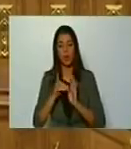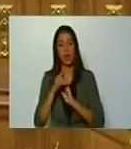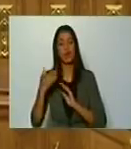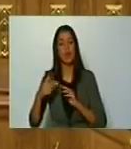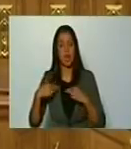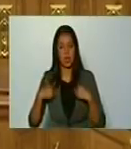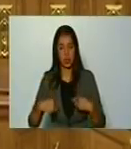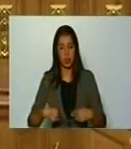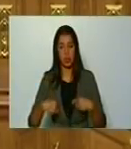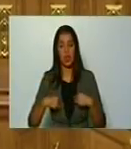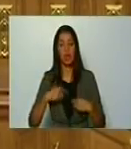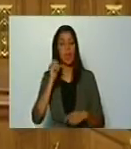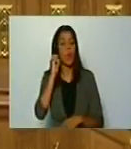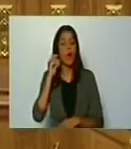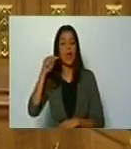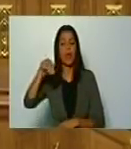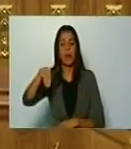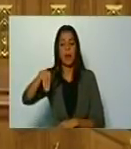María Alejandra Díaz.